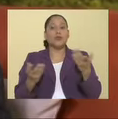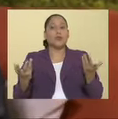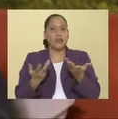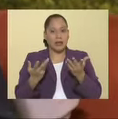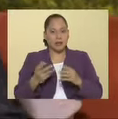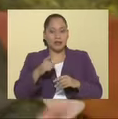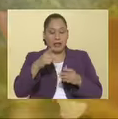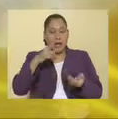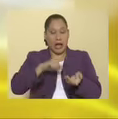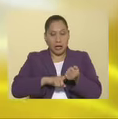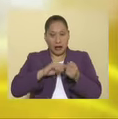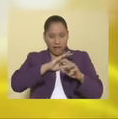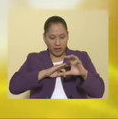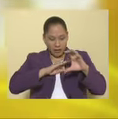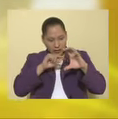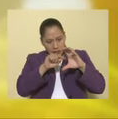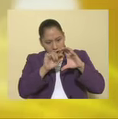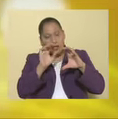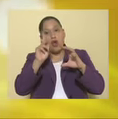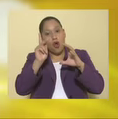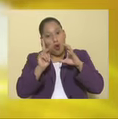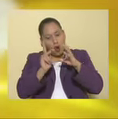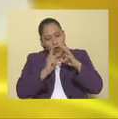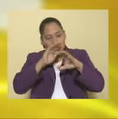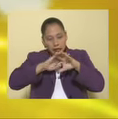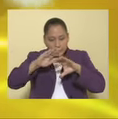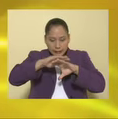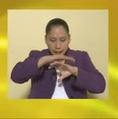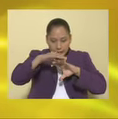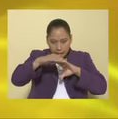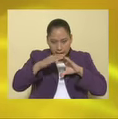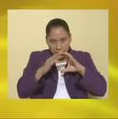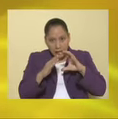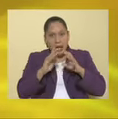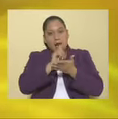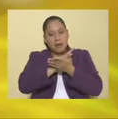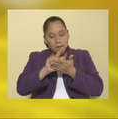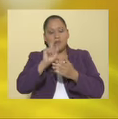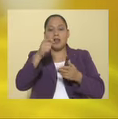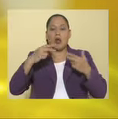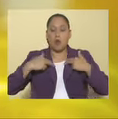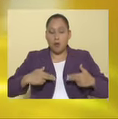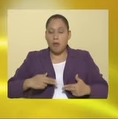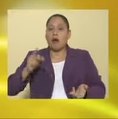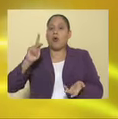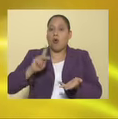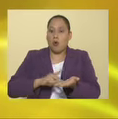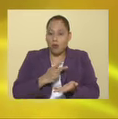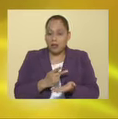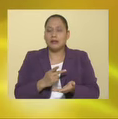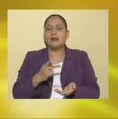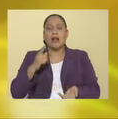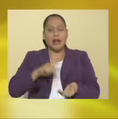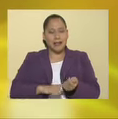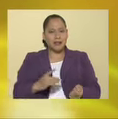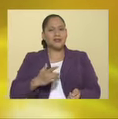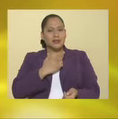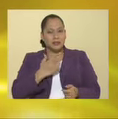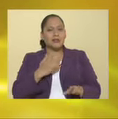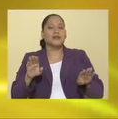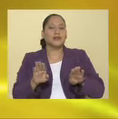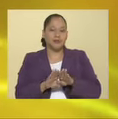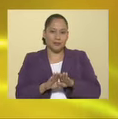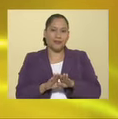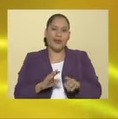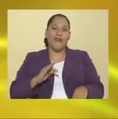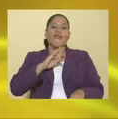tomar al brillante, o sea, regresar a la naturaleza del hombre, regresar al estado natural. ¿Cómo?